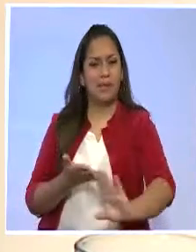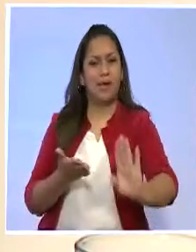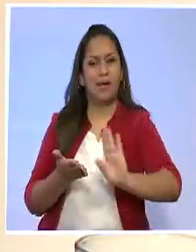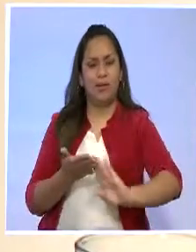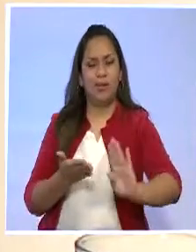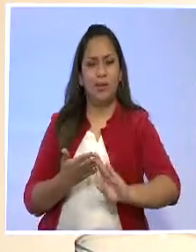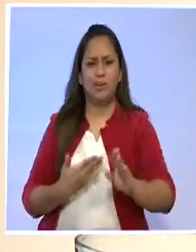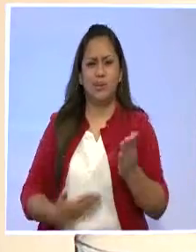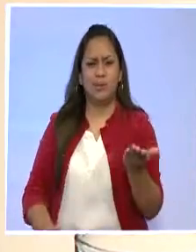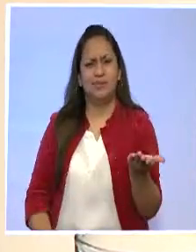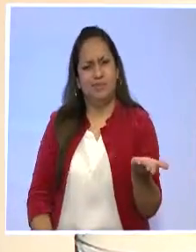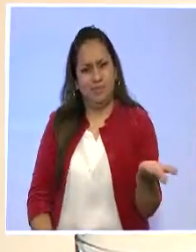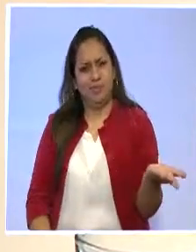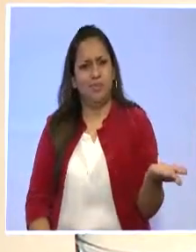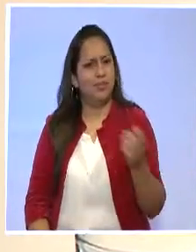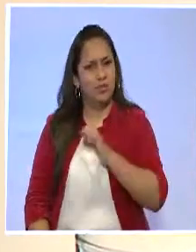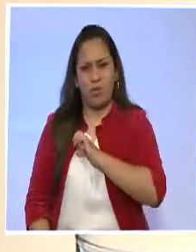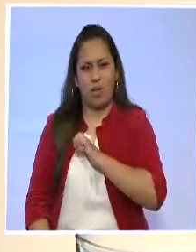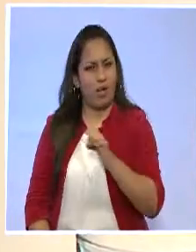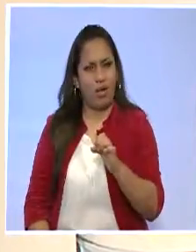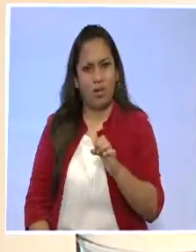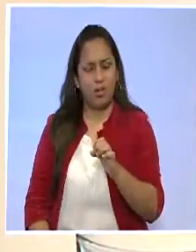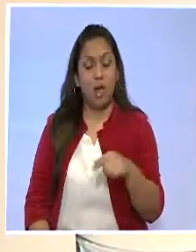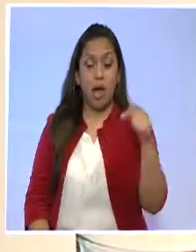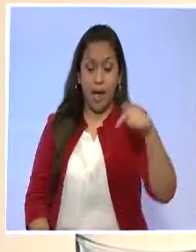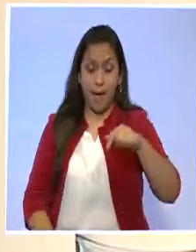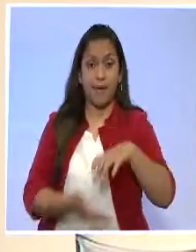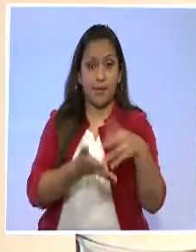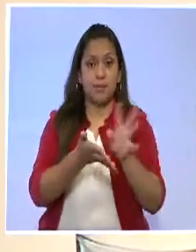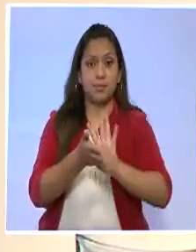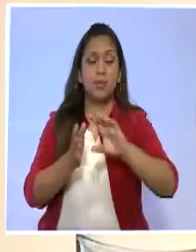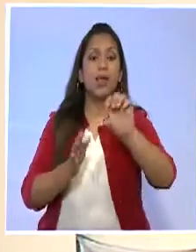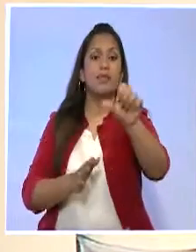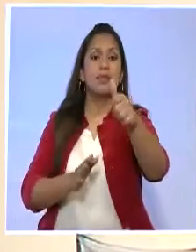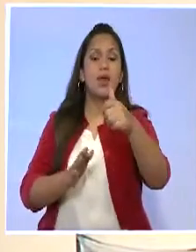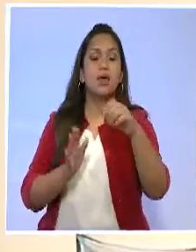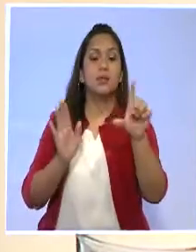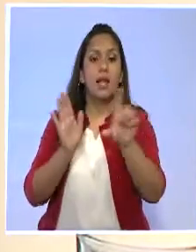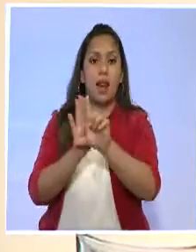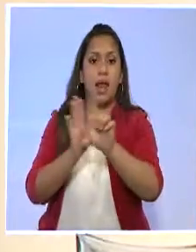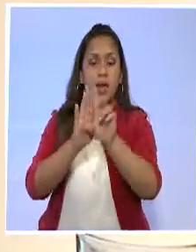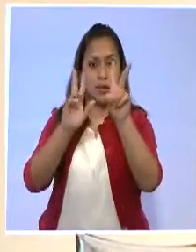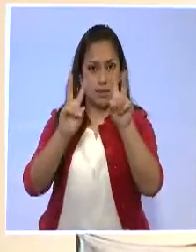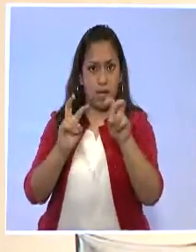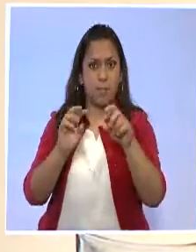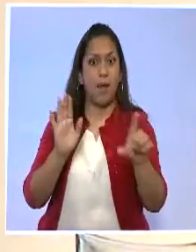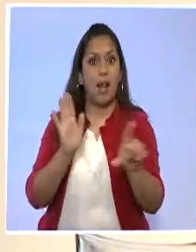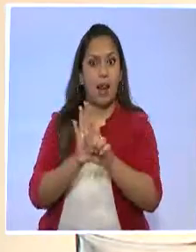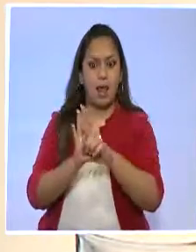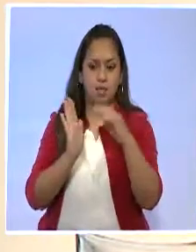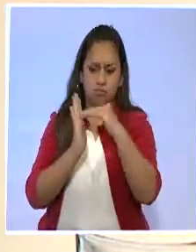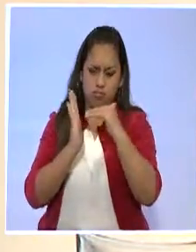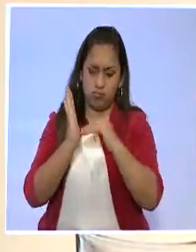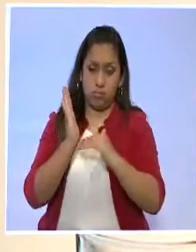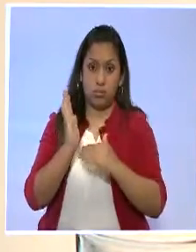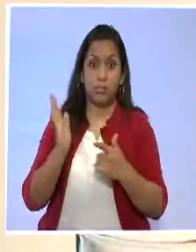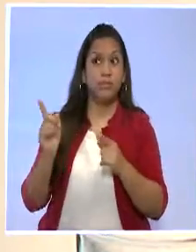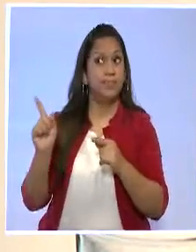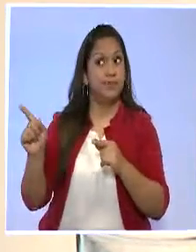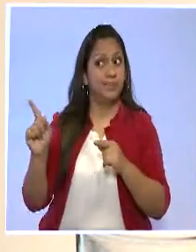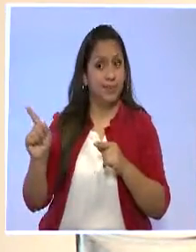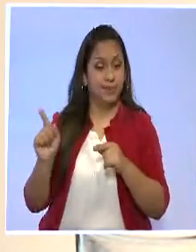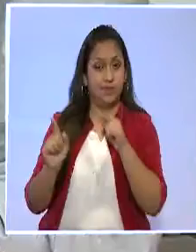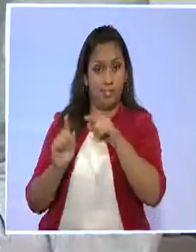patria hemos aprobado más de diez leyes en carácter económico y tributario que al contrario de lo que menciona el banquero